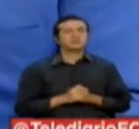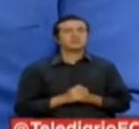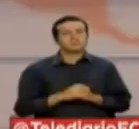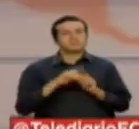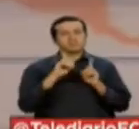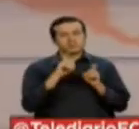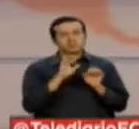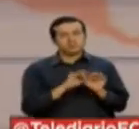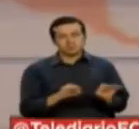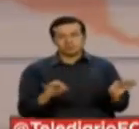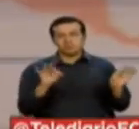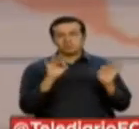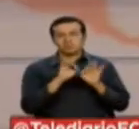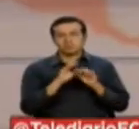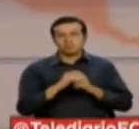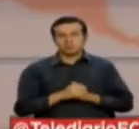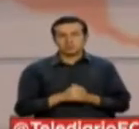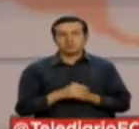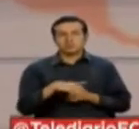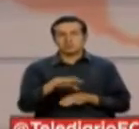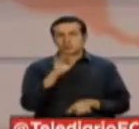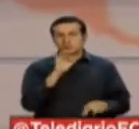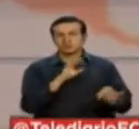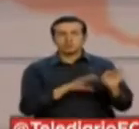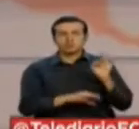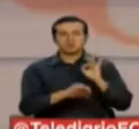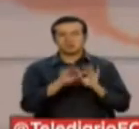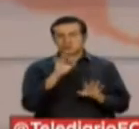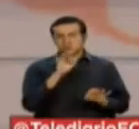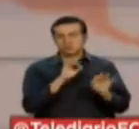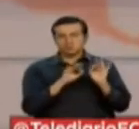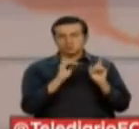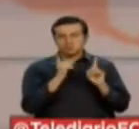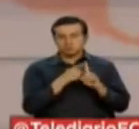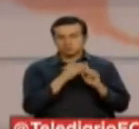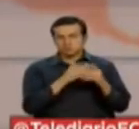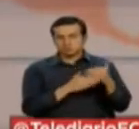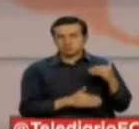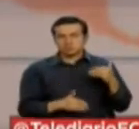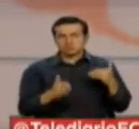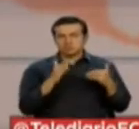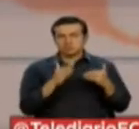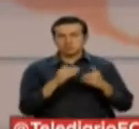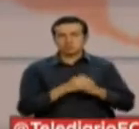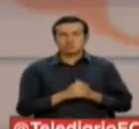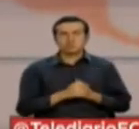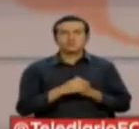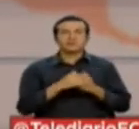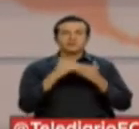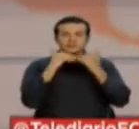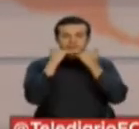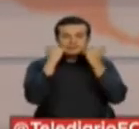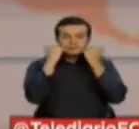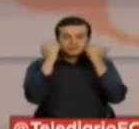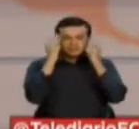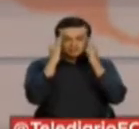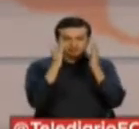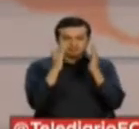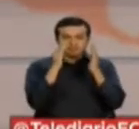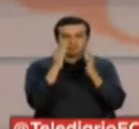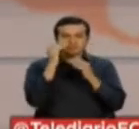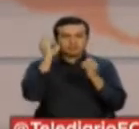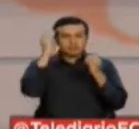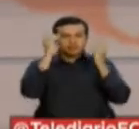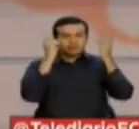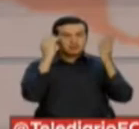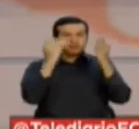la pregunta es importante. Nosotros hemos seleccionado, bueno, voy a ir por la primera parte. Misión Ternura contiene algunas